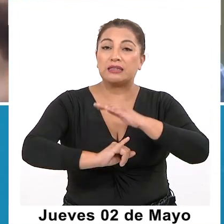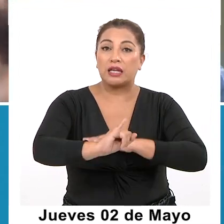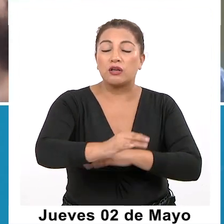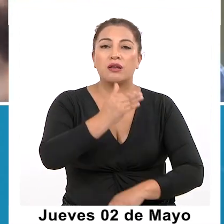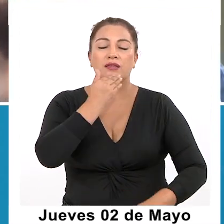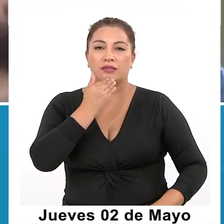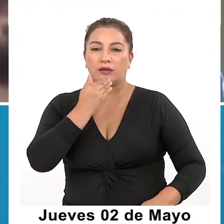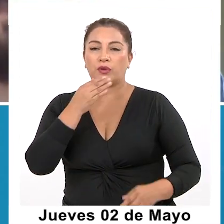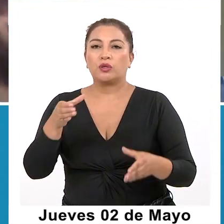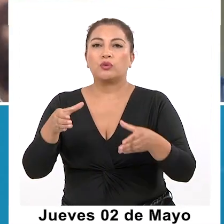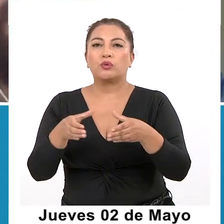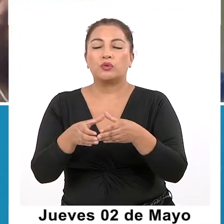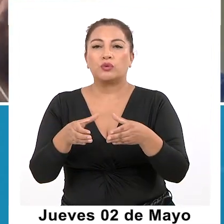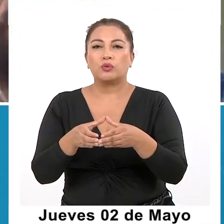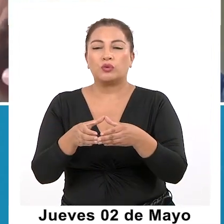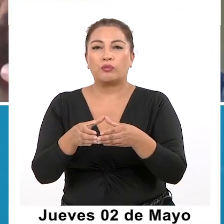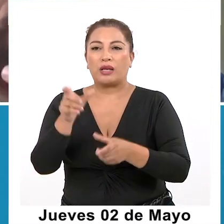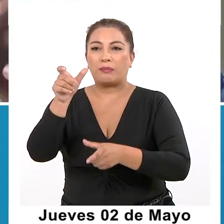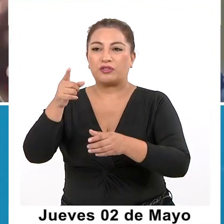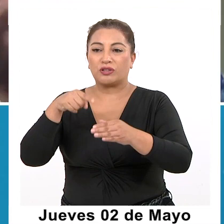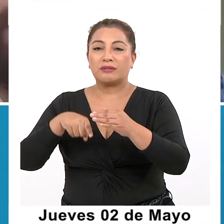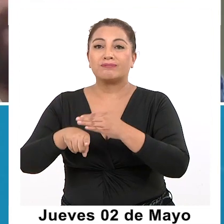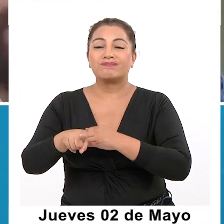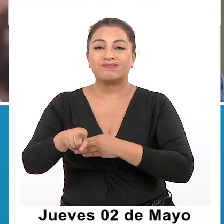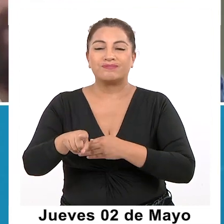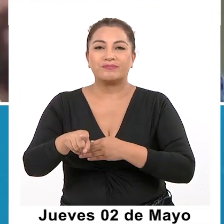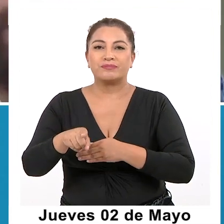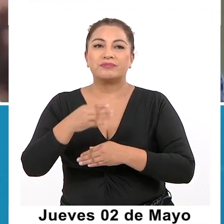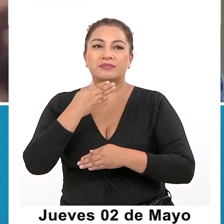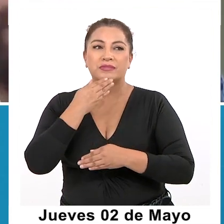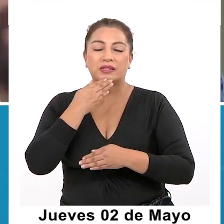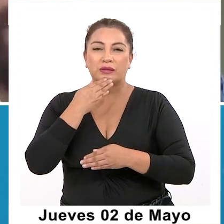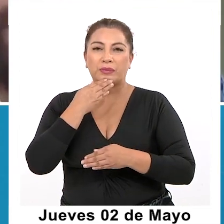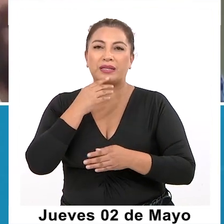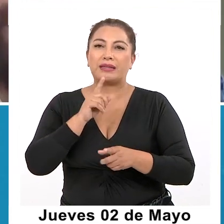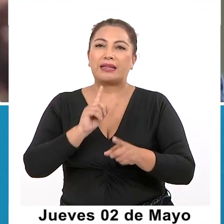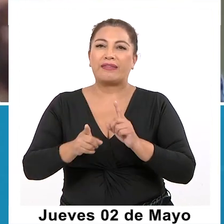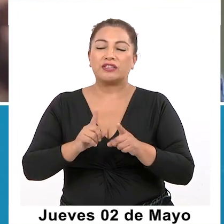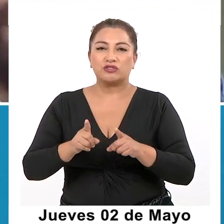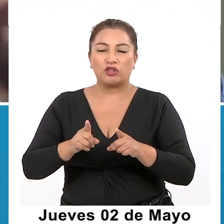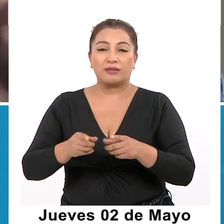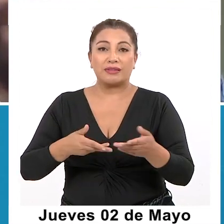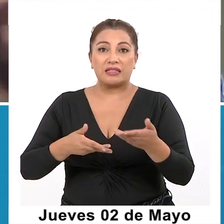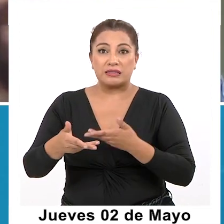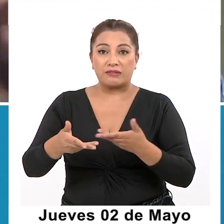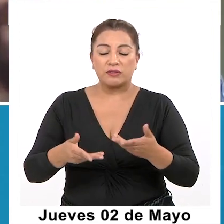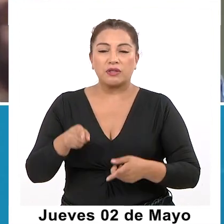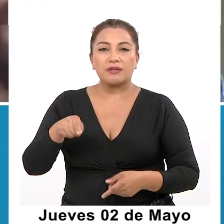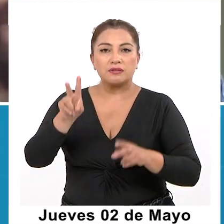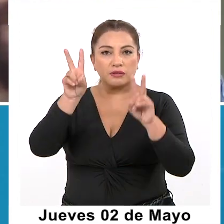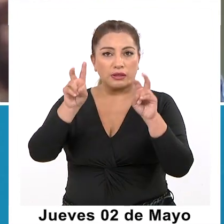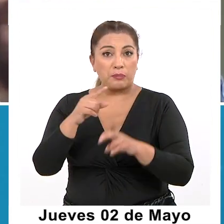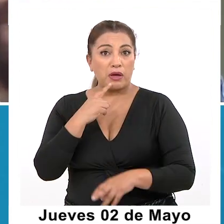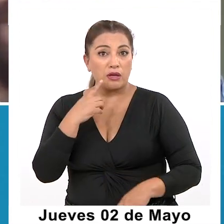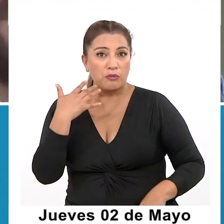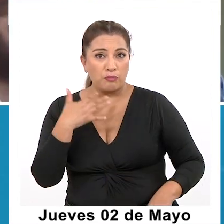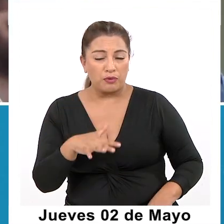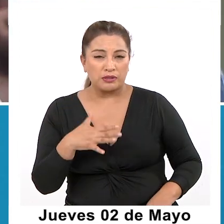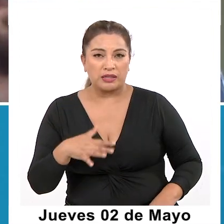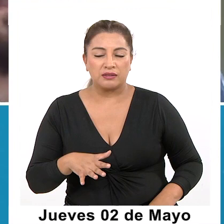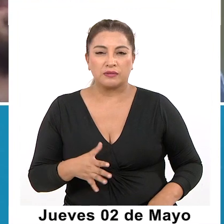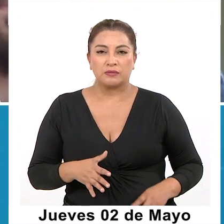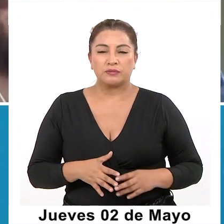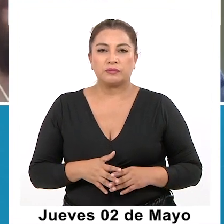como con la unidad de pasos fronterizos y también con la dirección Nacional del servicio en ello es muy importante relevar